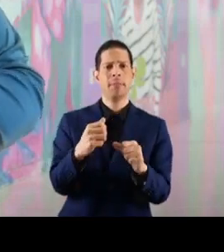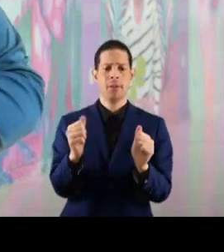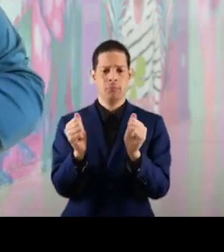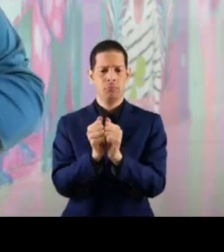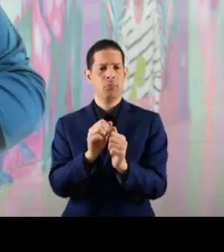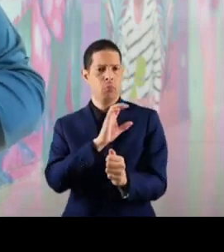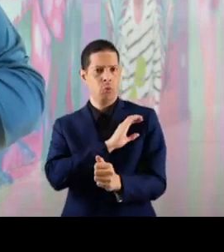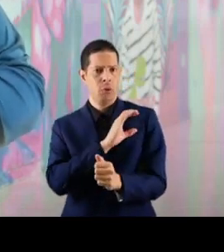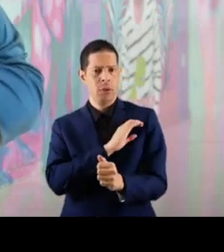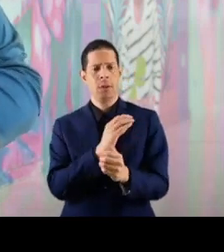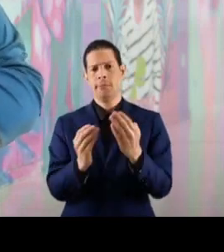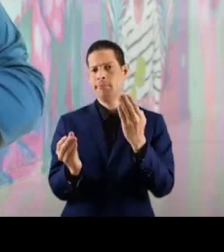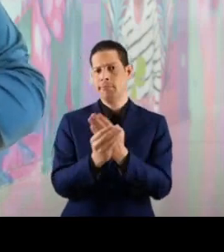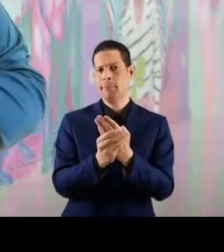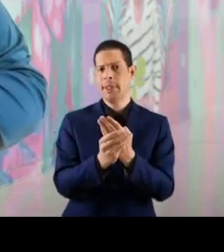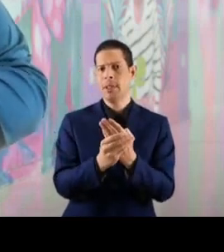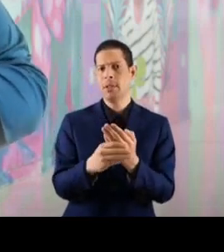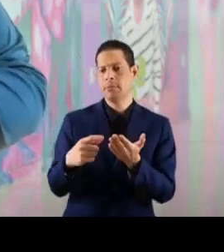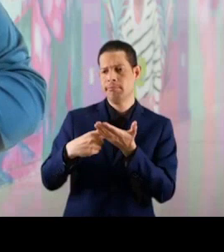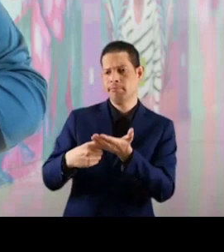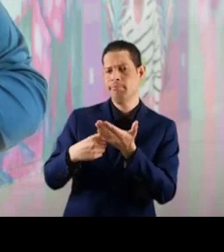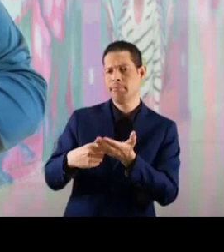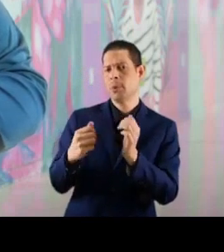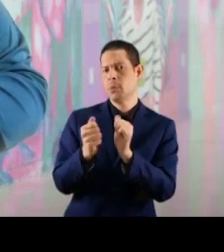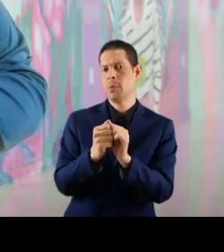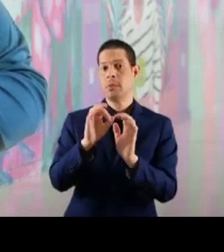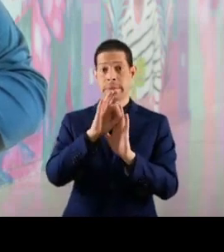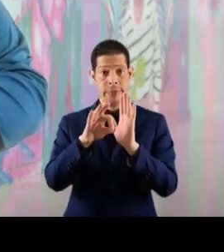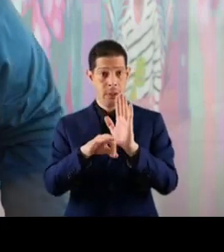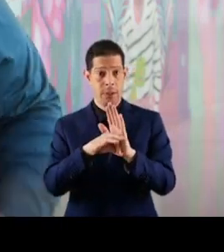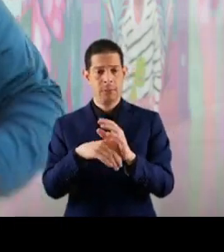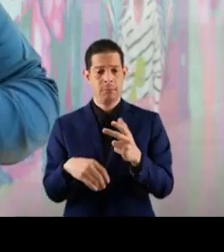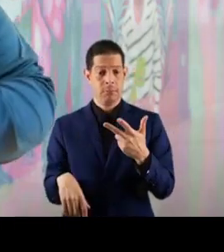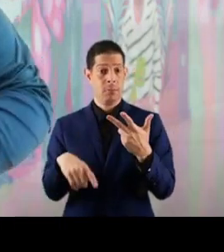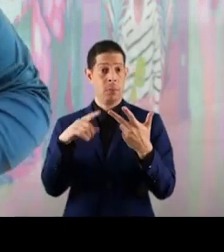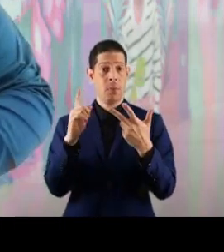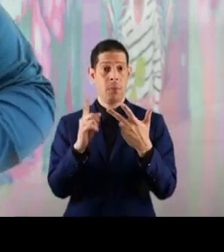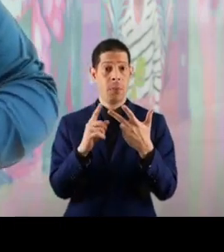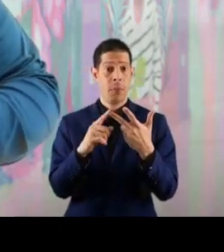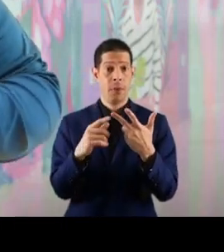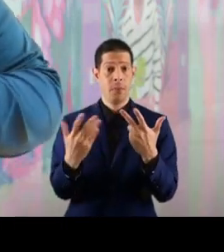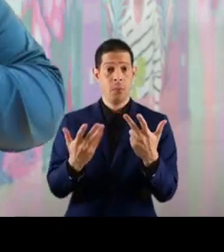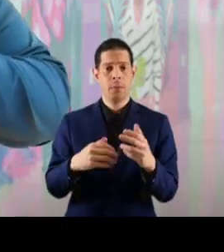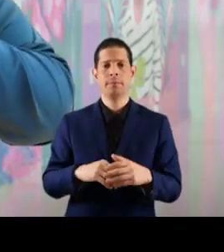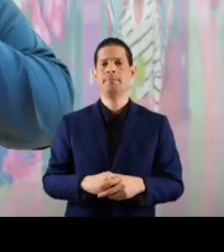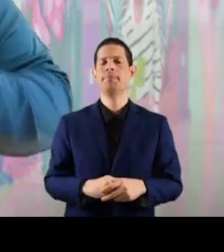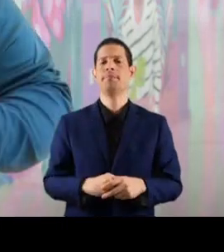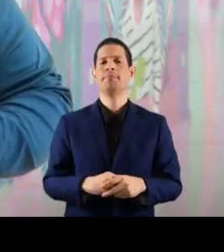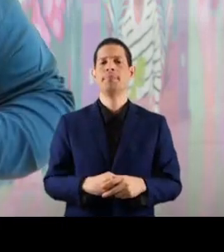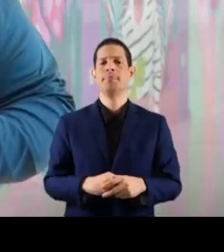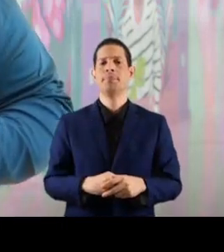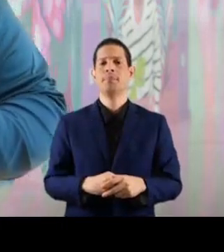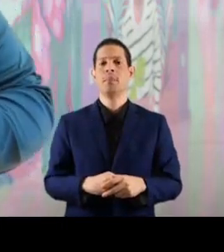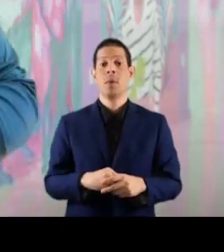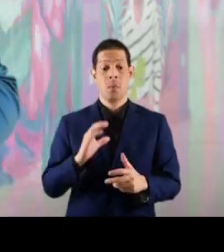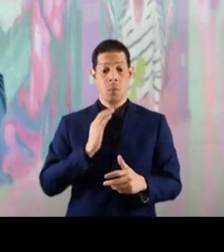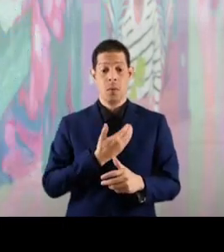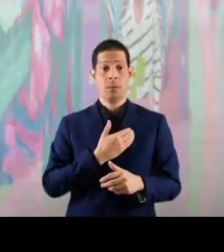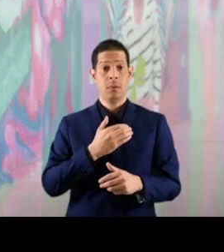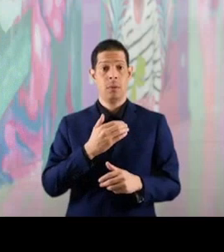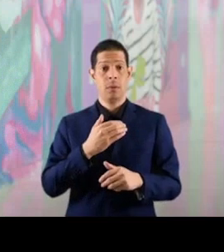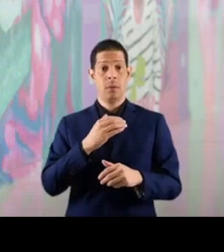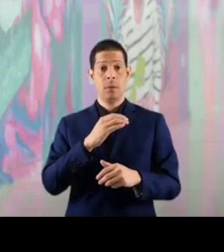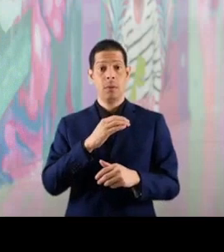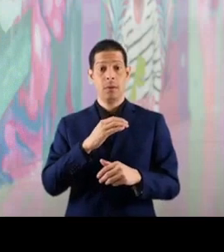reunirnos Con el agente levantar un expediente y Consultar con un fiscal el tercer paso es una vez el agente se encuentre